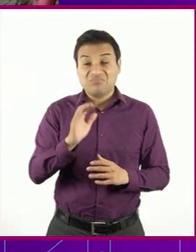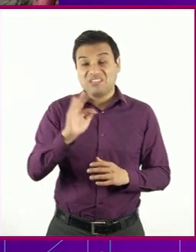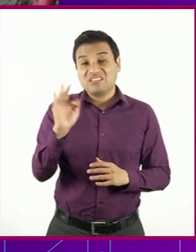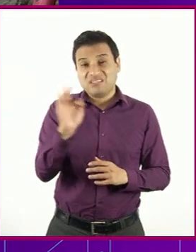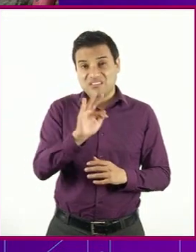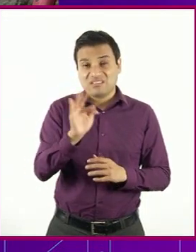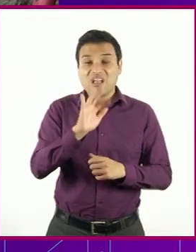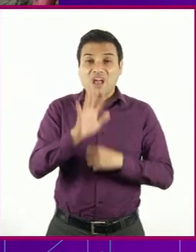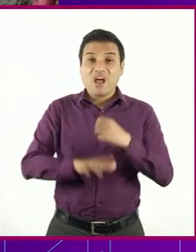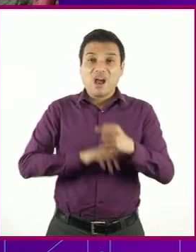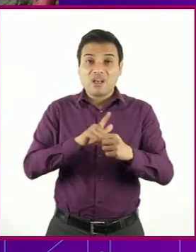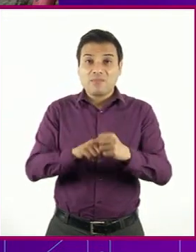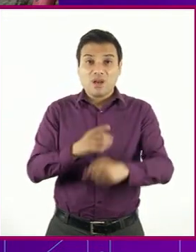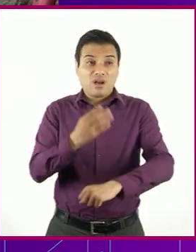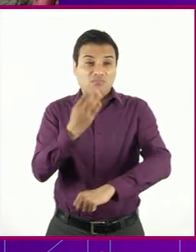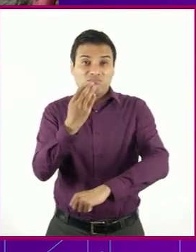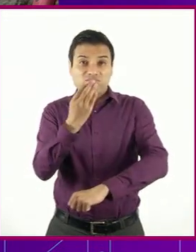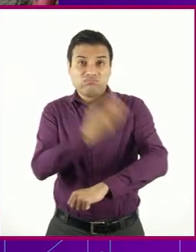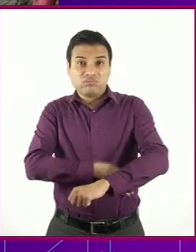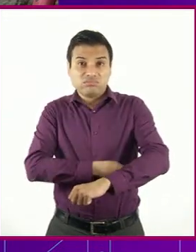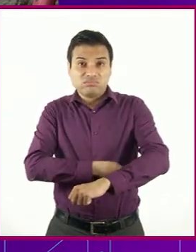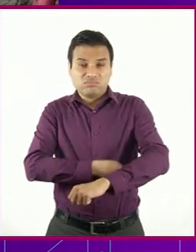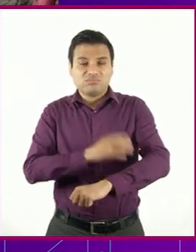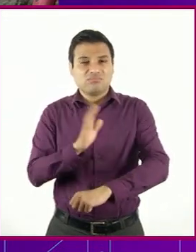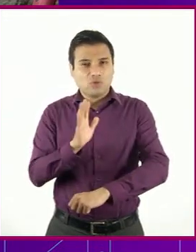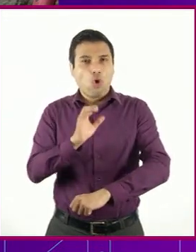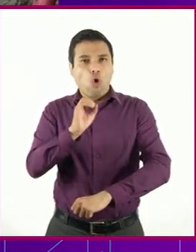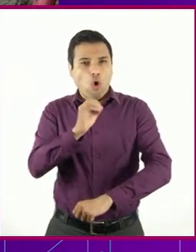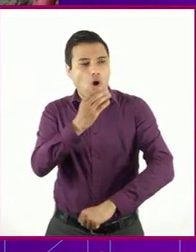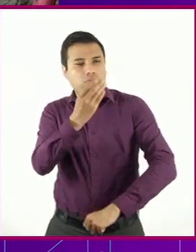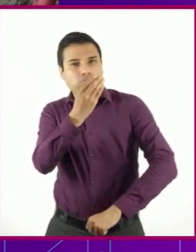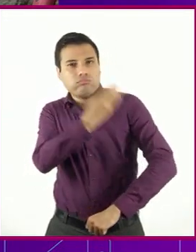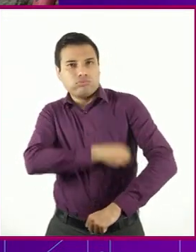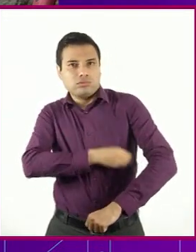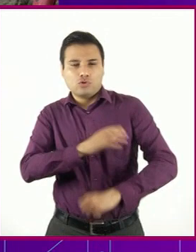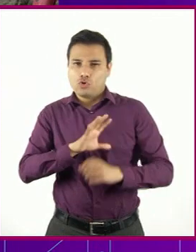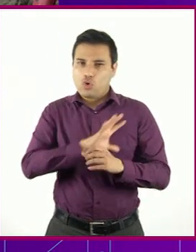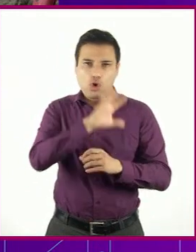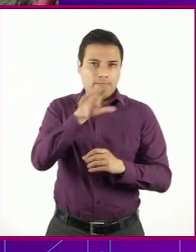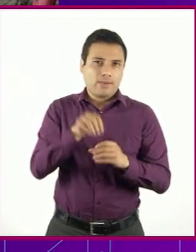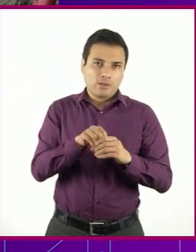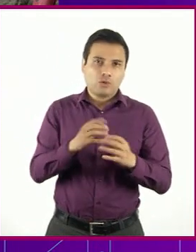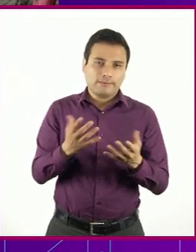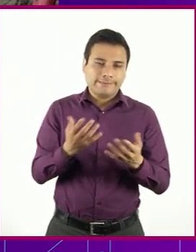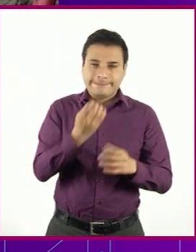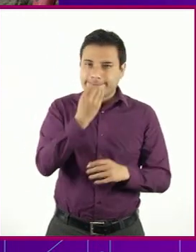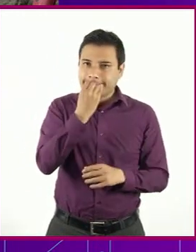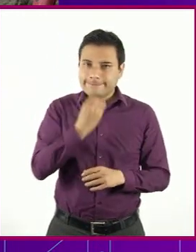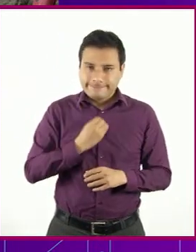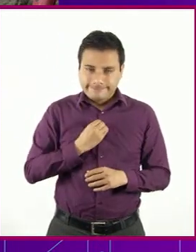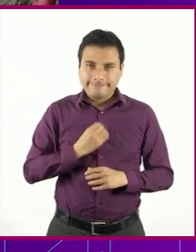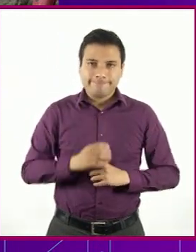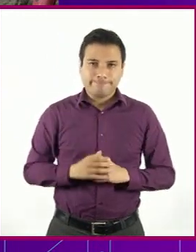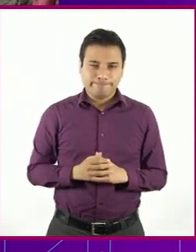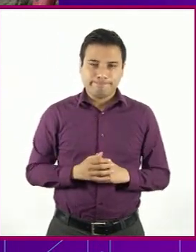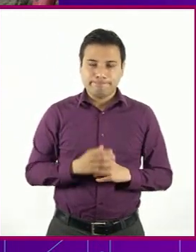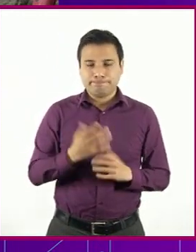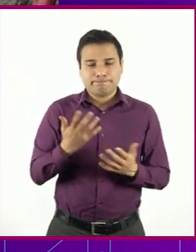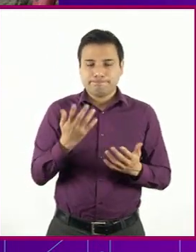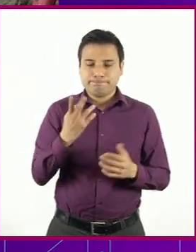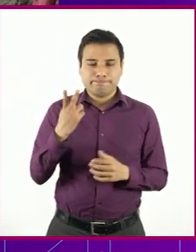retirar completamente el miembro, o una amputación parcial, donde dejamos alguna porción de ese